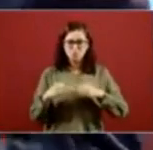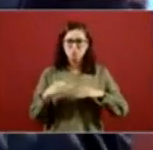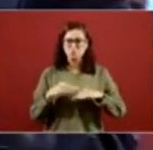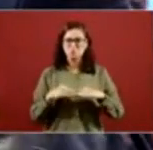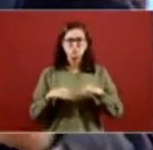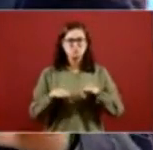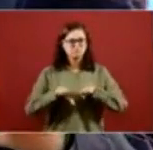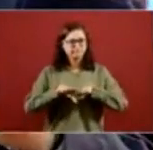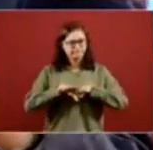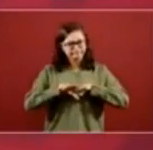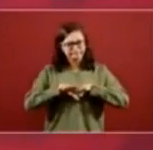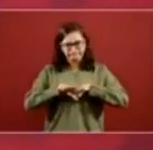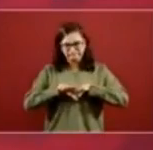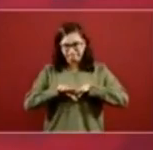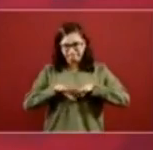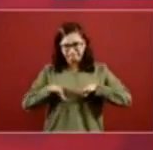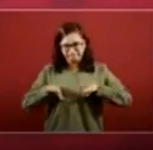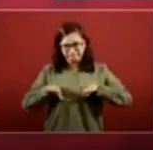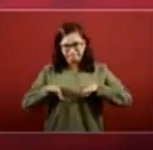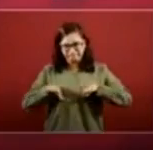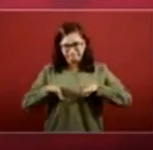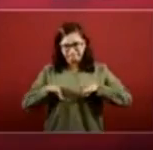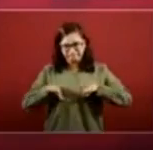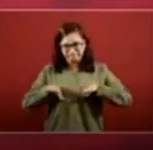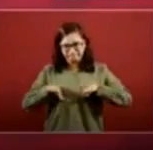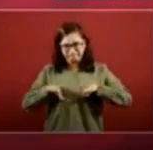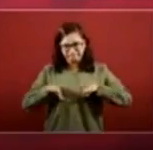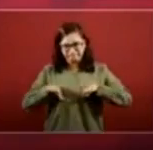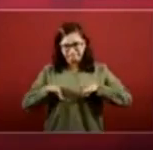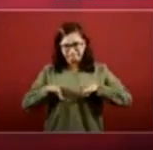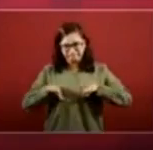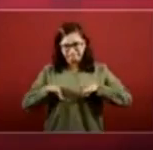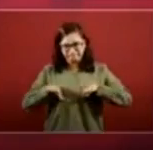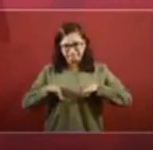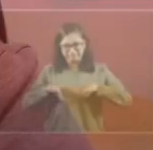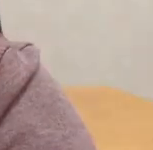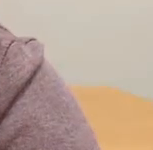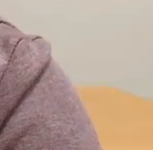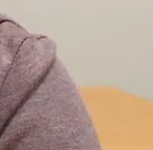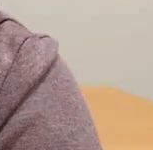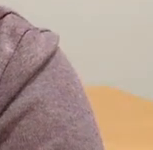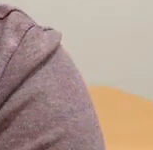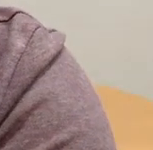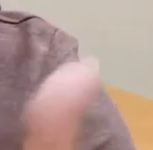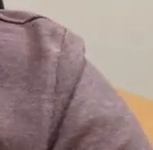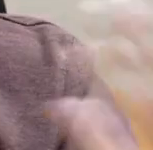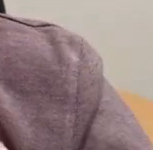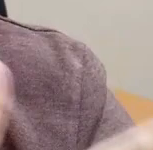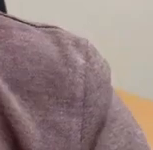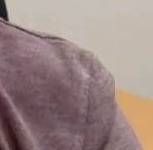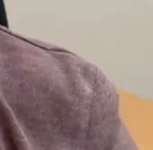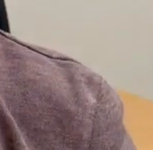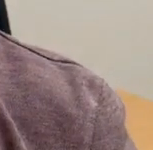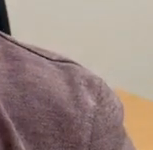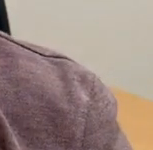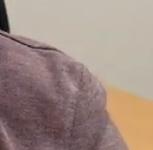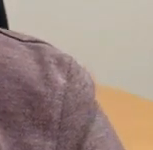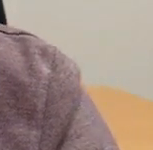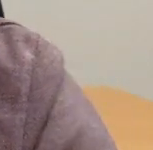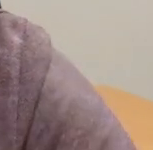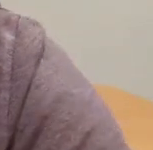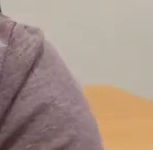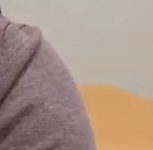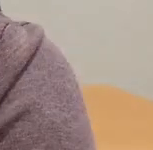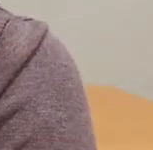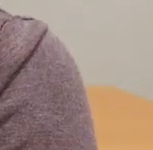en igualdad de circunstancias y aquí es donde les digo yo que se re se revuelve la historia hace 500